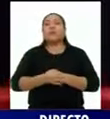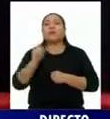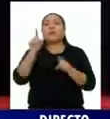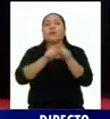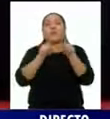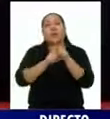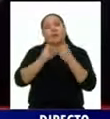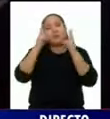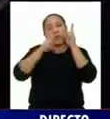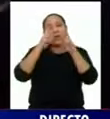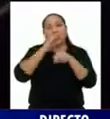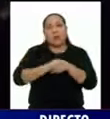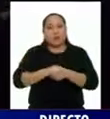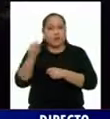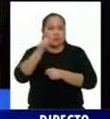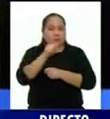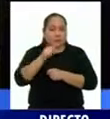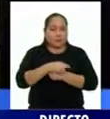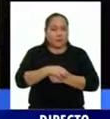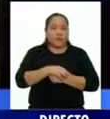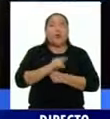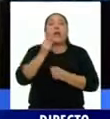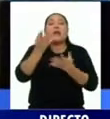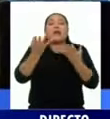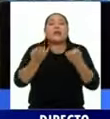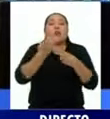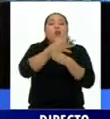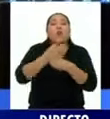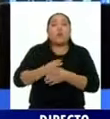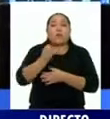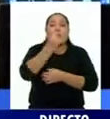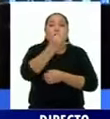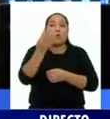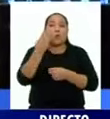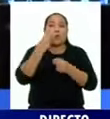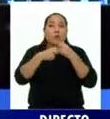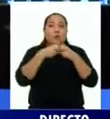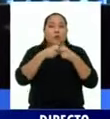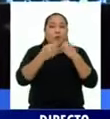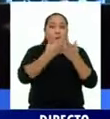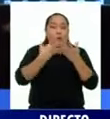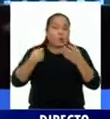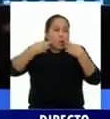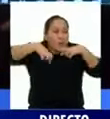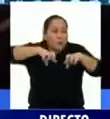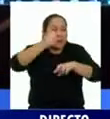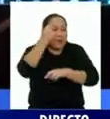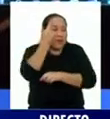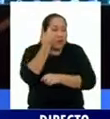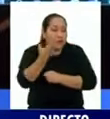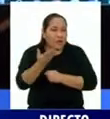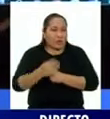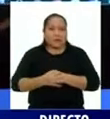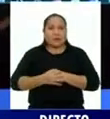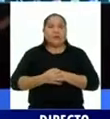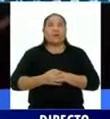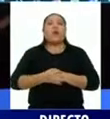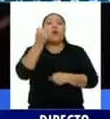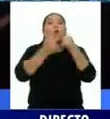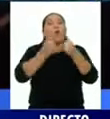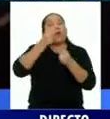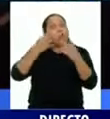promulgar o observar la autógrafa que ha sido derivada, me gustaría compartir alguna situación previa que nos permita entender cuál es